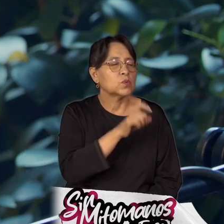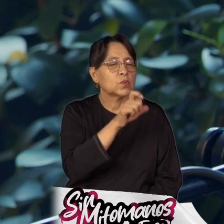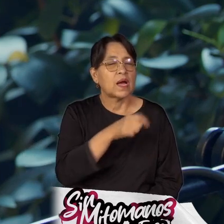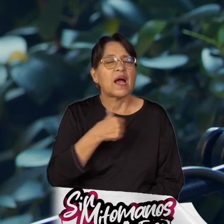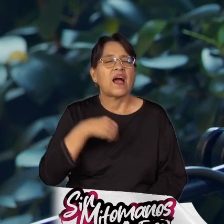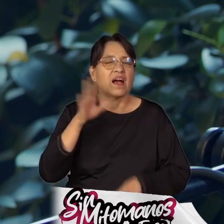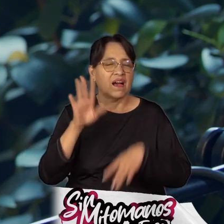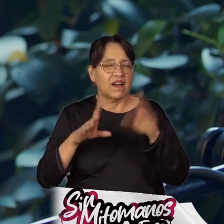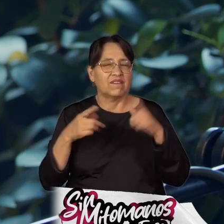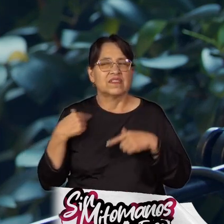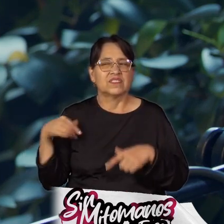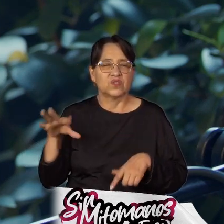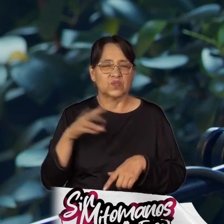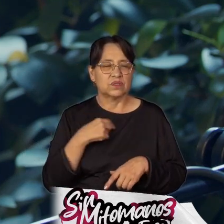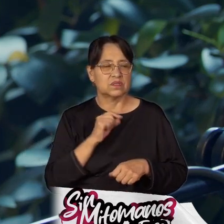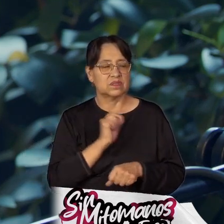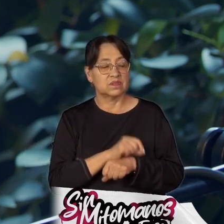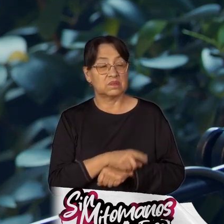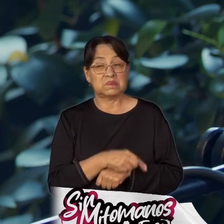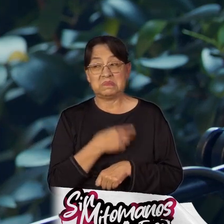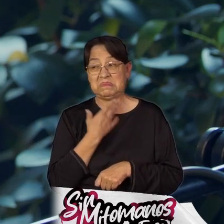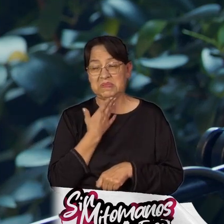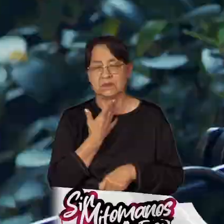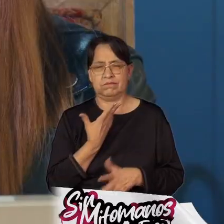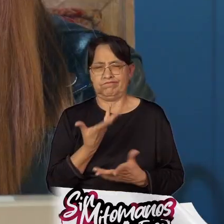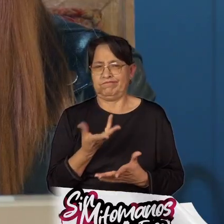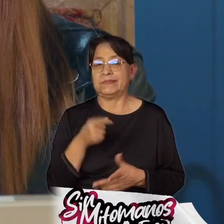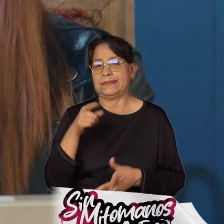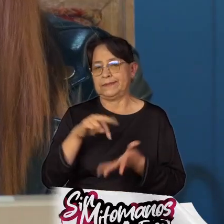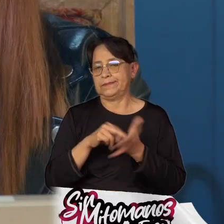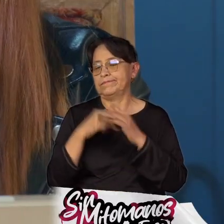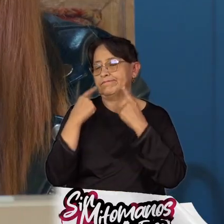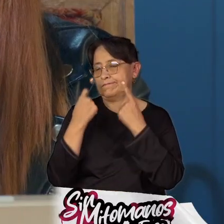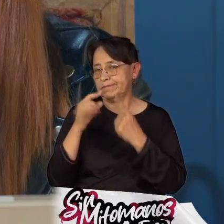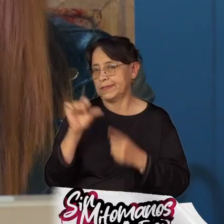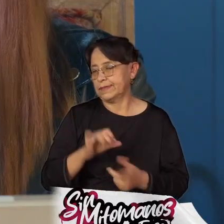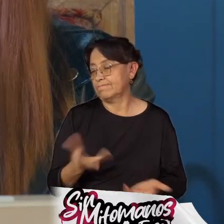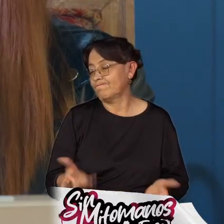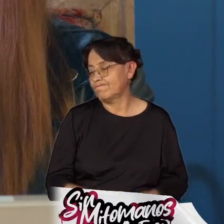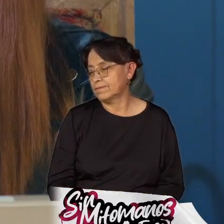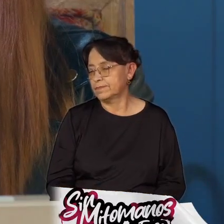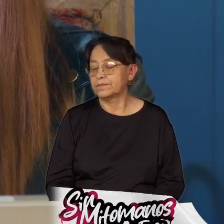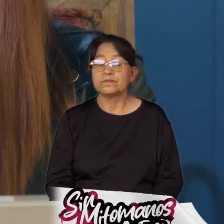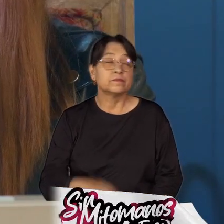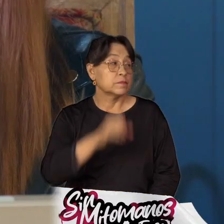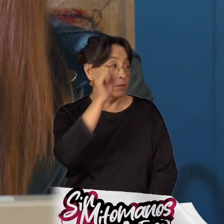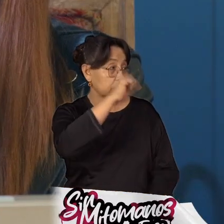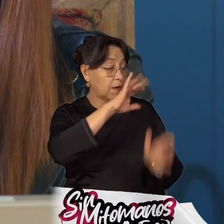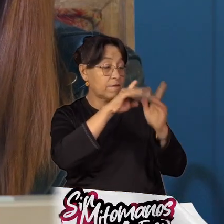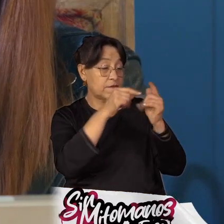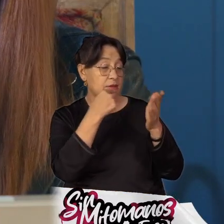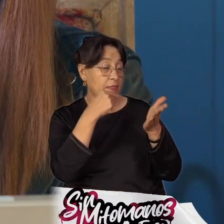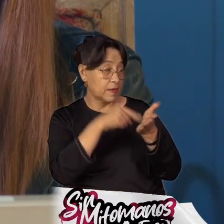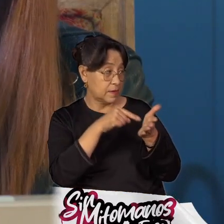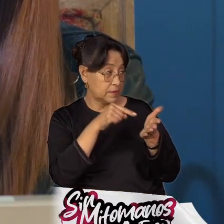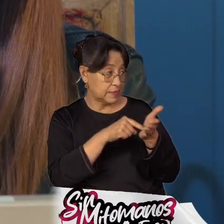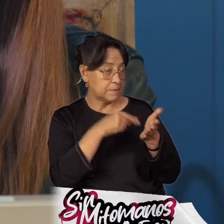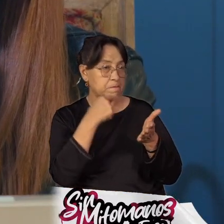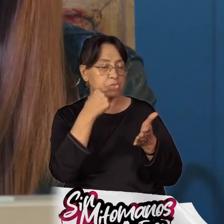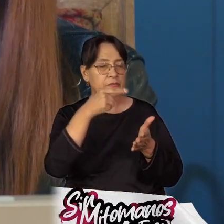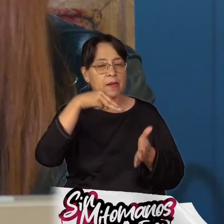más bien condenamos, juzgamos y pecamos. Y yo creo que hay muchísimos ejemplos más en la Biblia que podemos